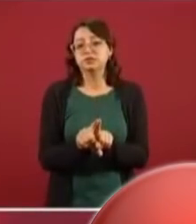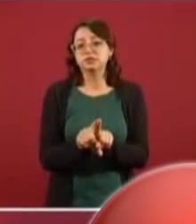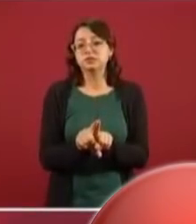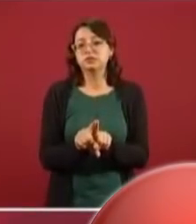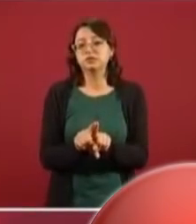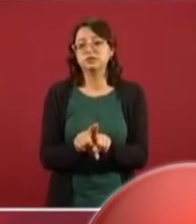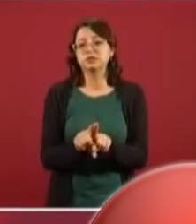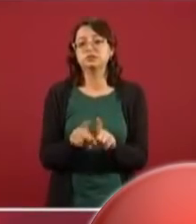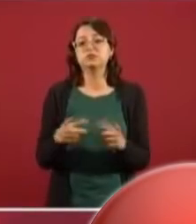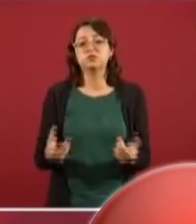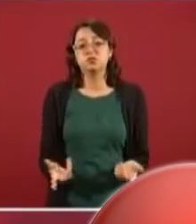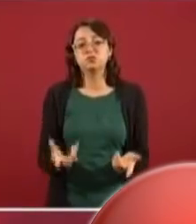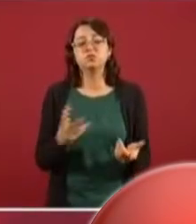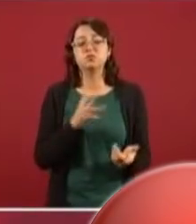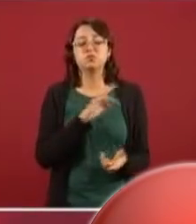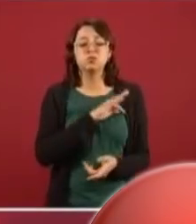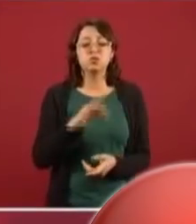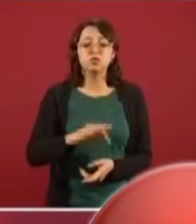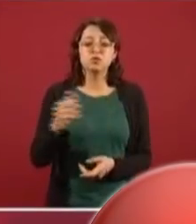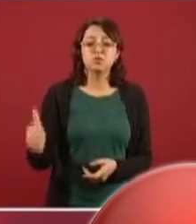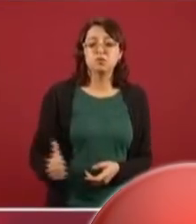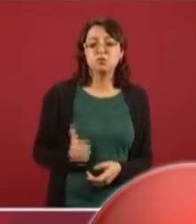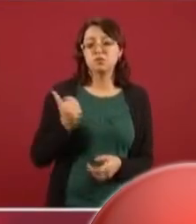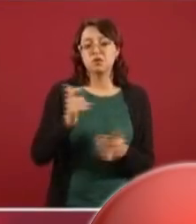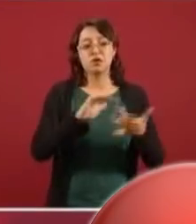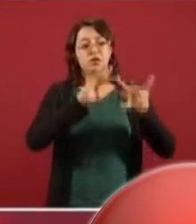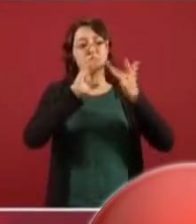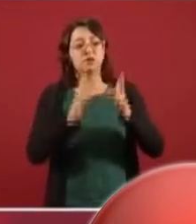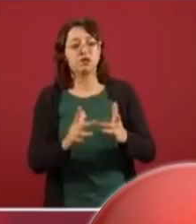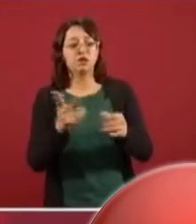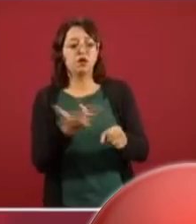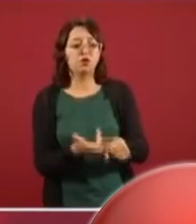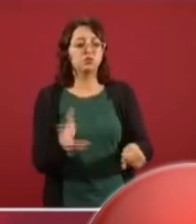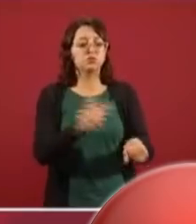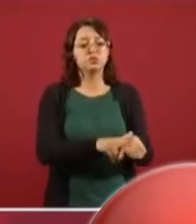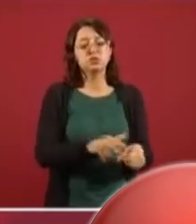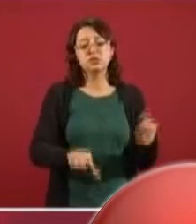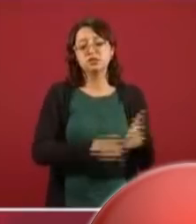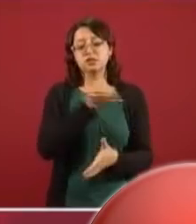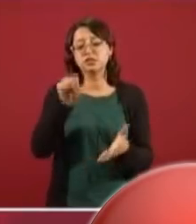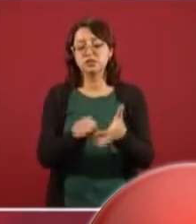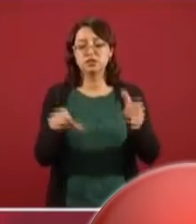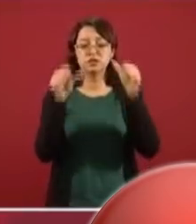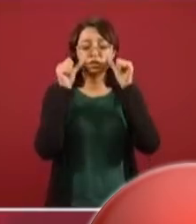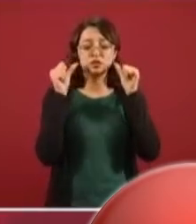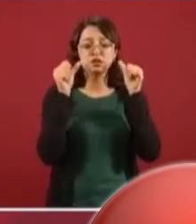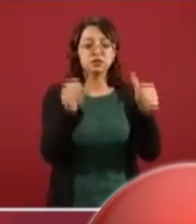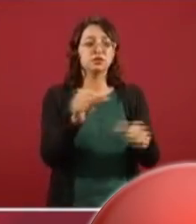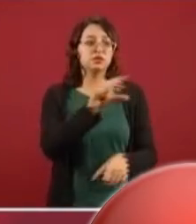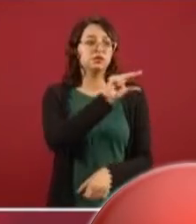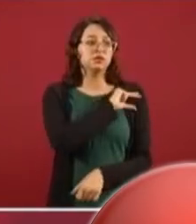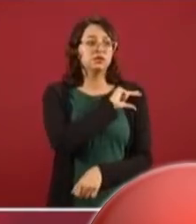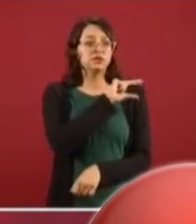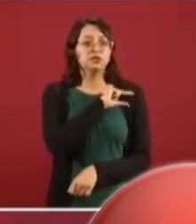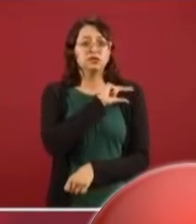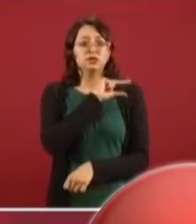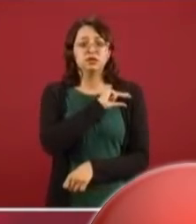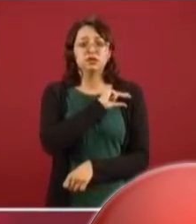estas redes de hospitales o de centros de atención privados